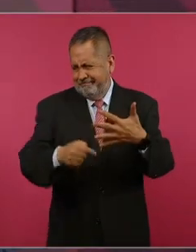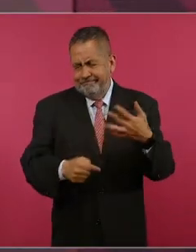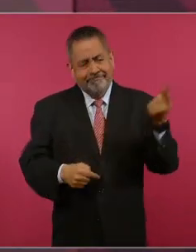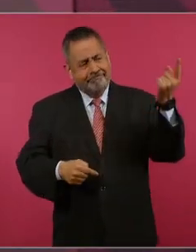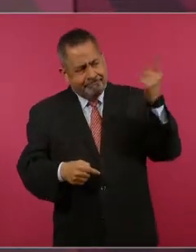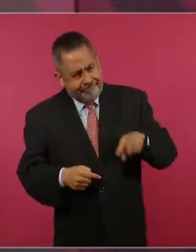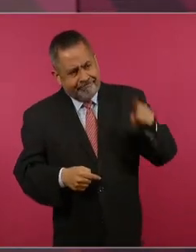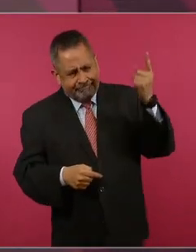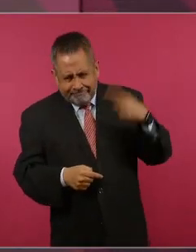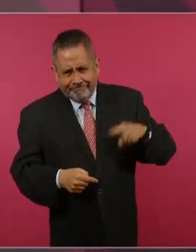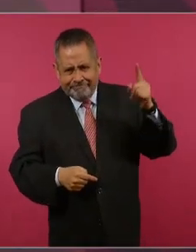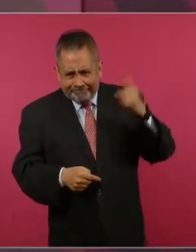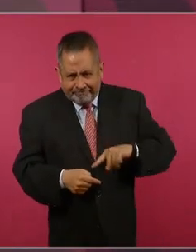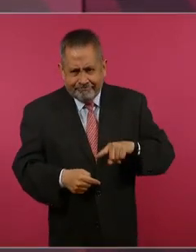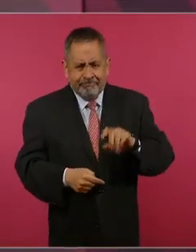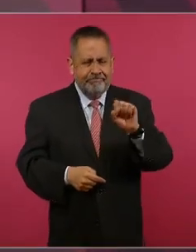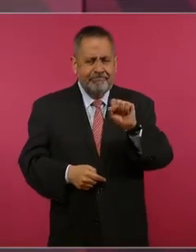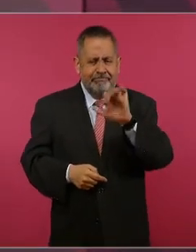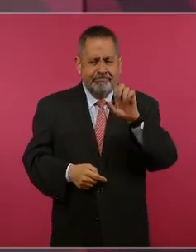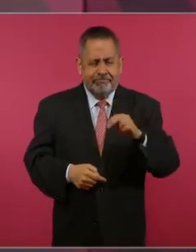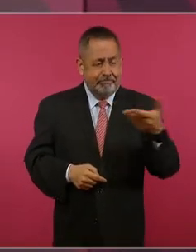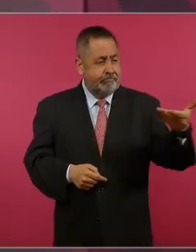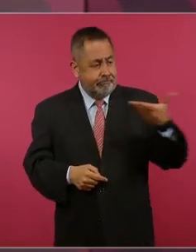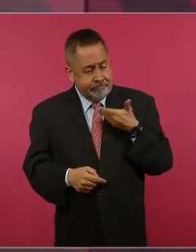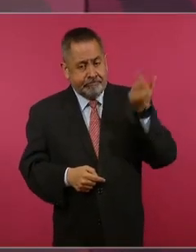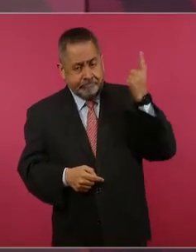que nos piden.